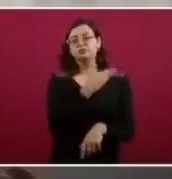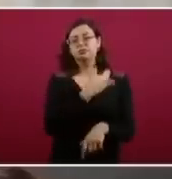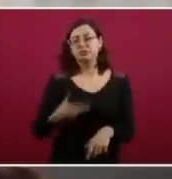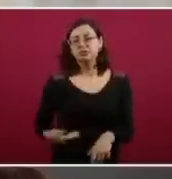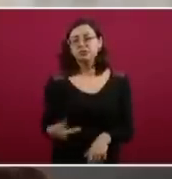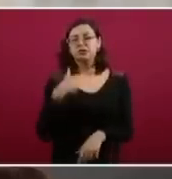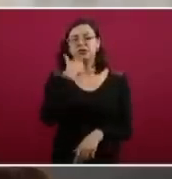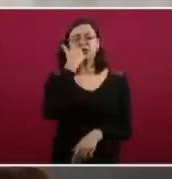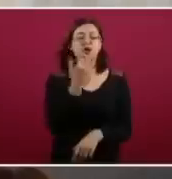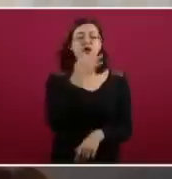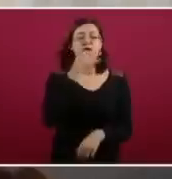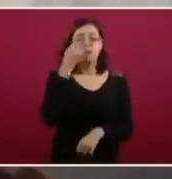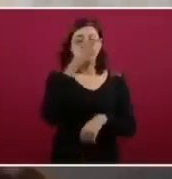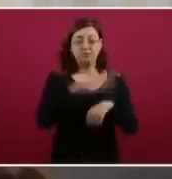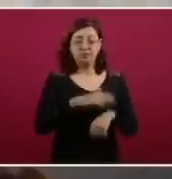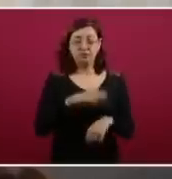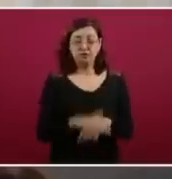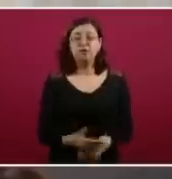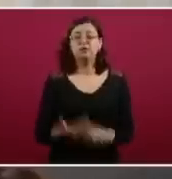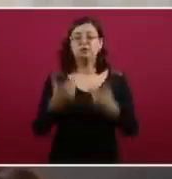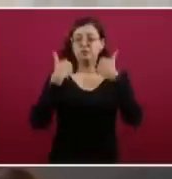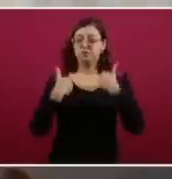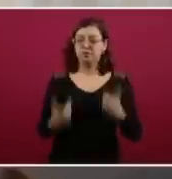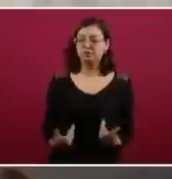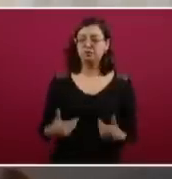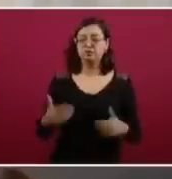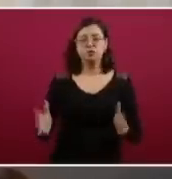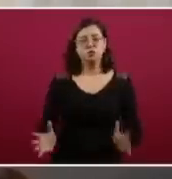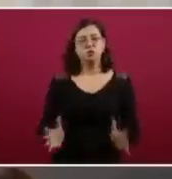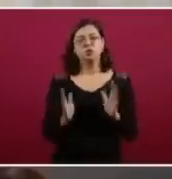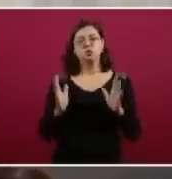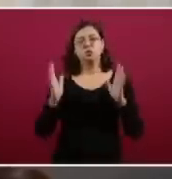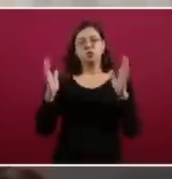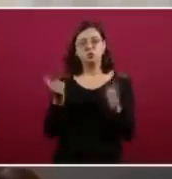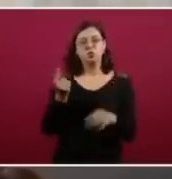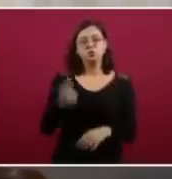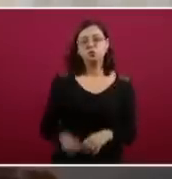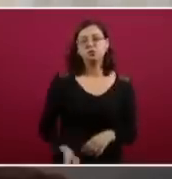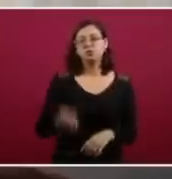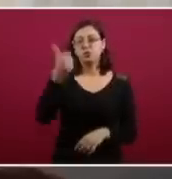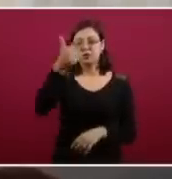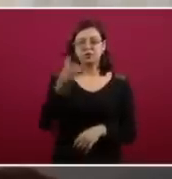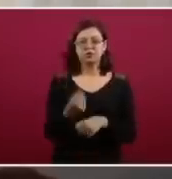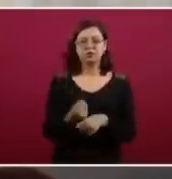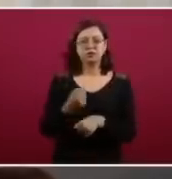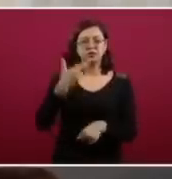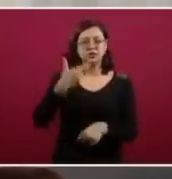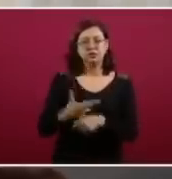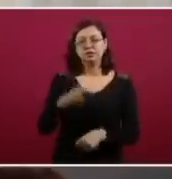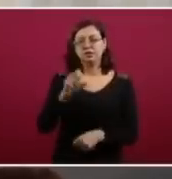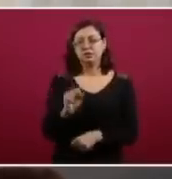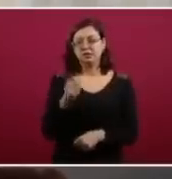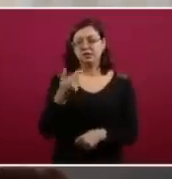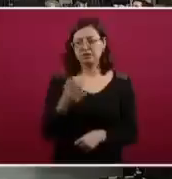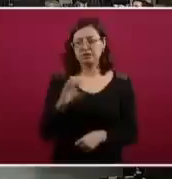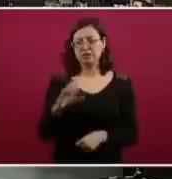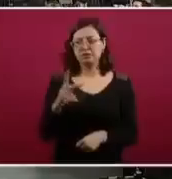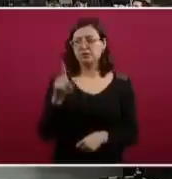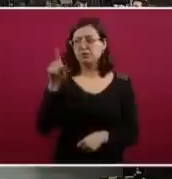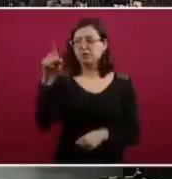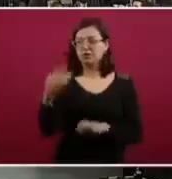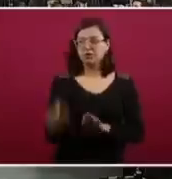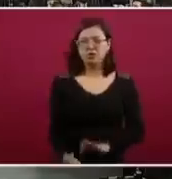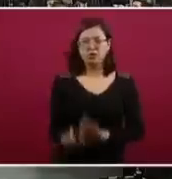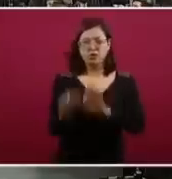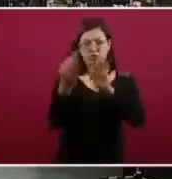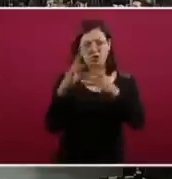quiero compartirle que a mí, en lo personal, me sorprendió que por primera vez un secretario de Hacienda en una comparecencia se